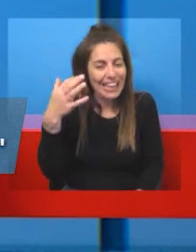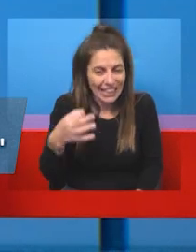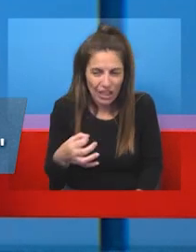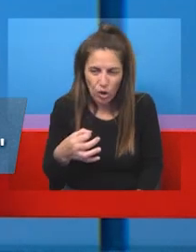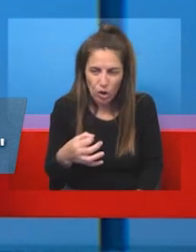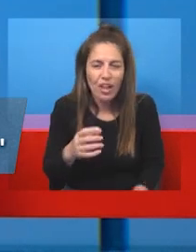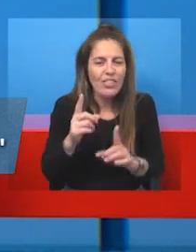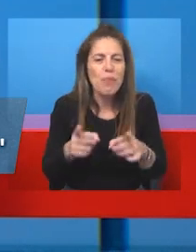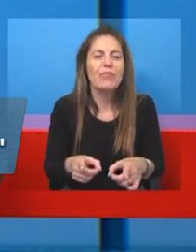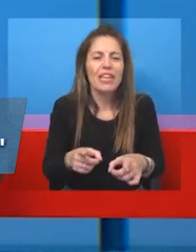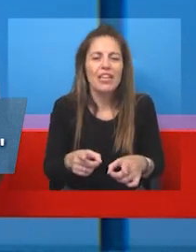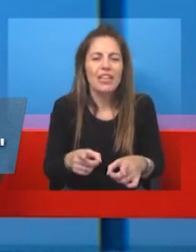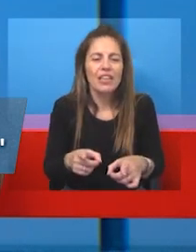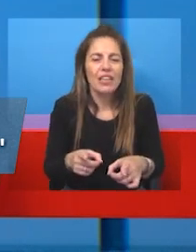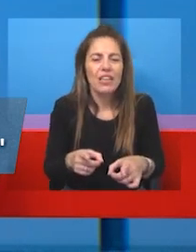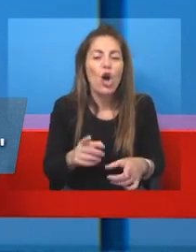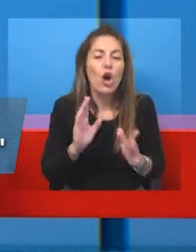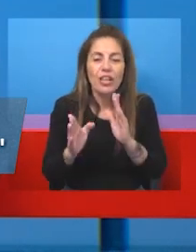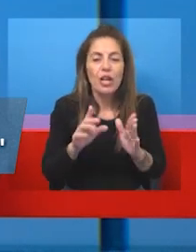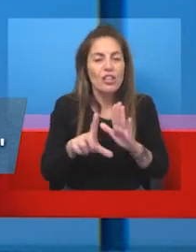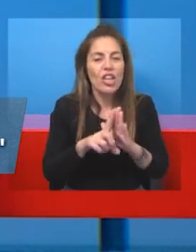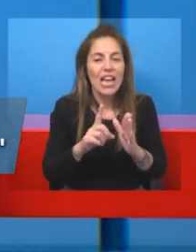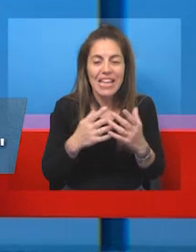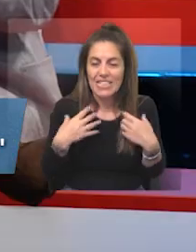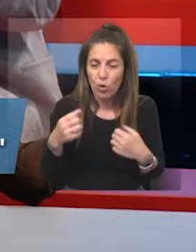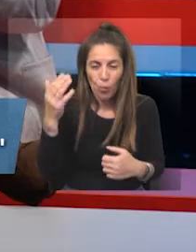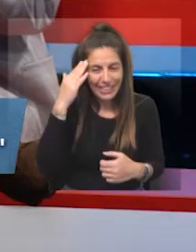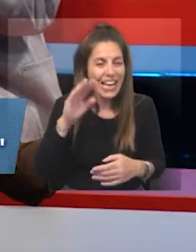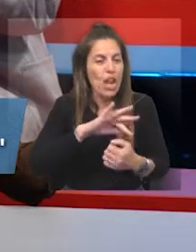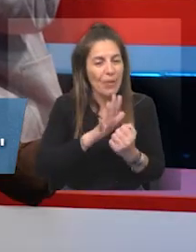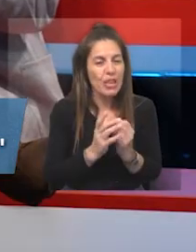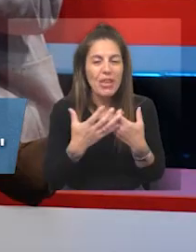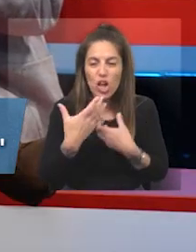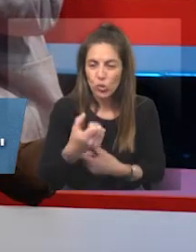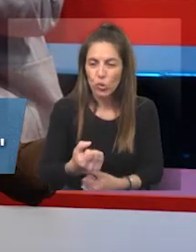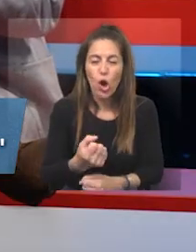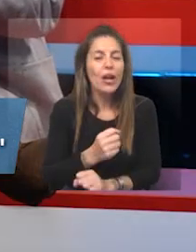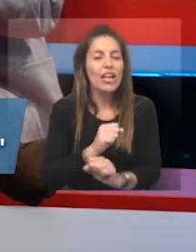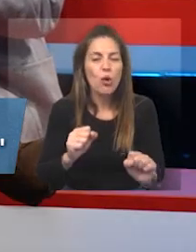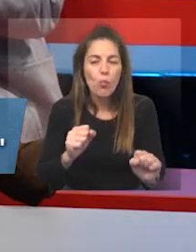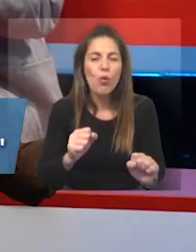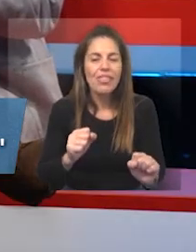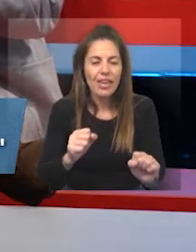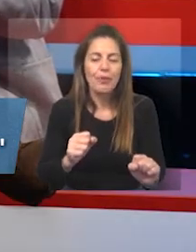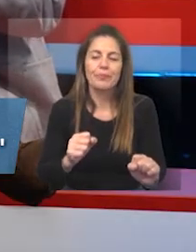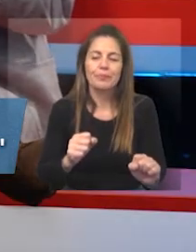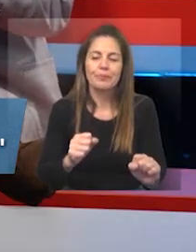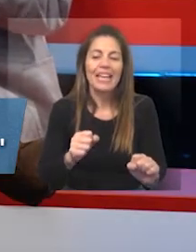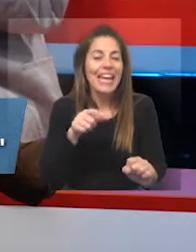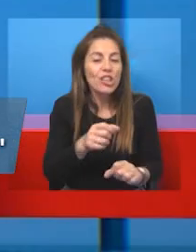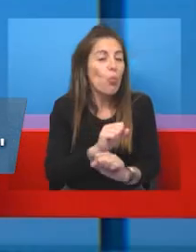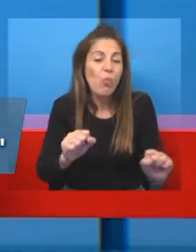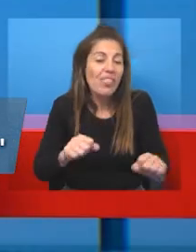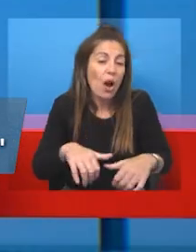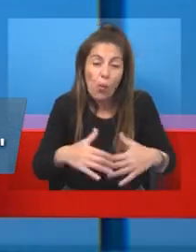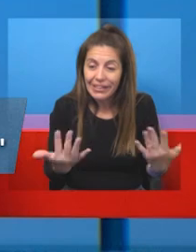que también con el con el tratamiento de la ley Salud Mental y creo que la pandemia ayudó a que nos puede este esto no nos